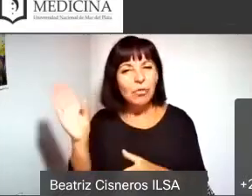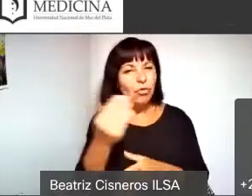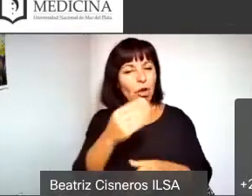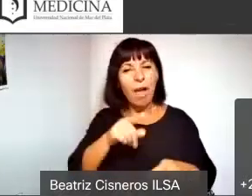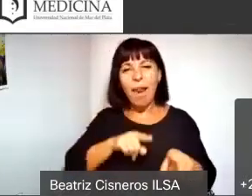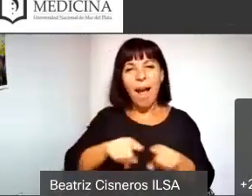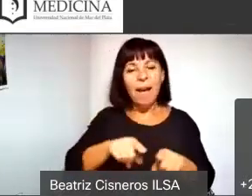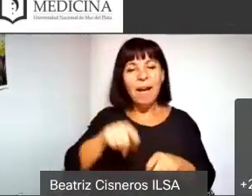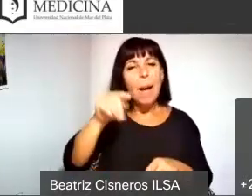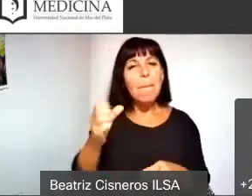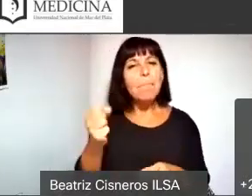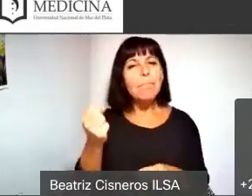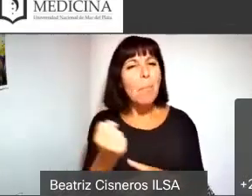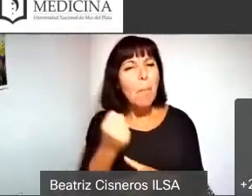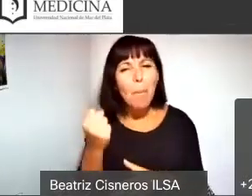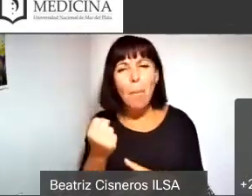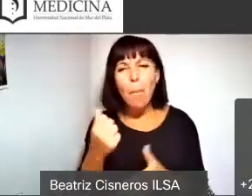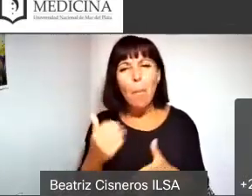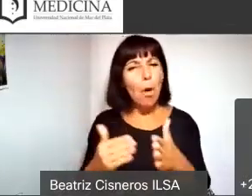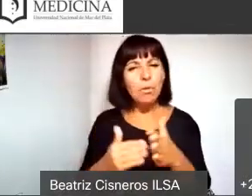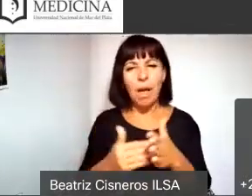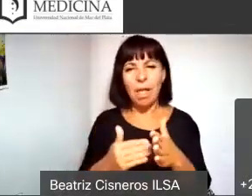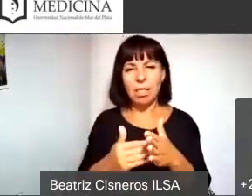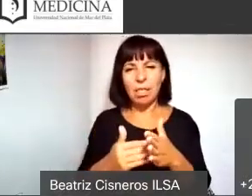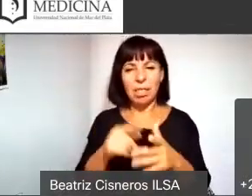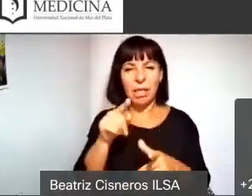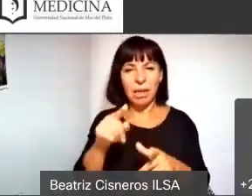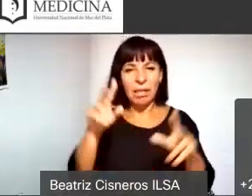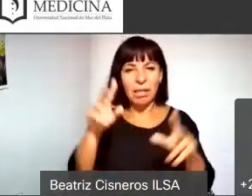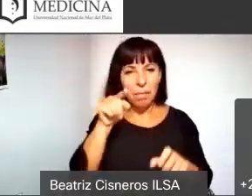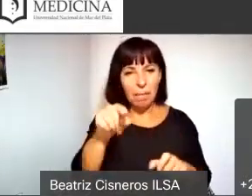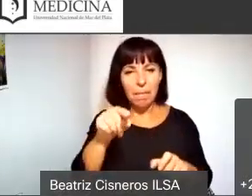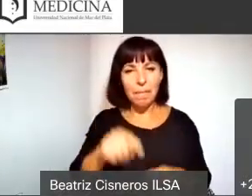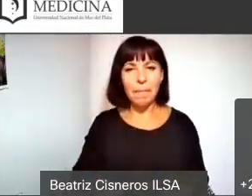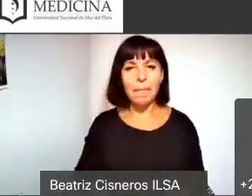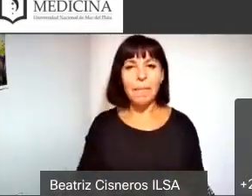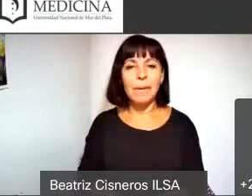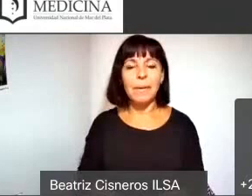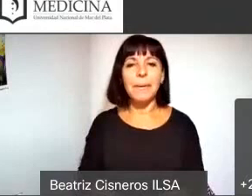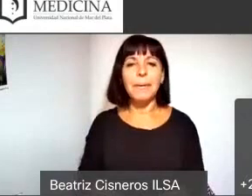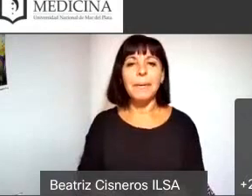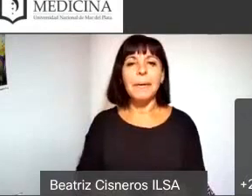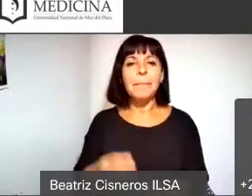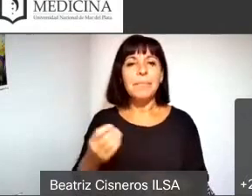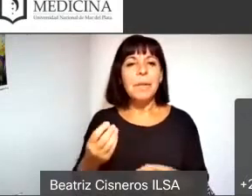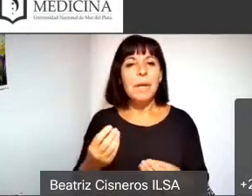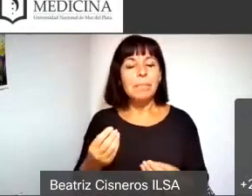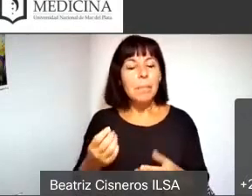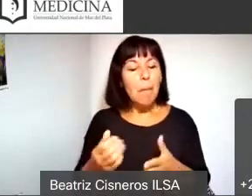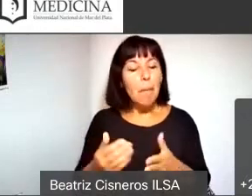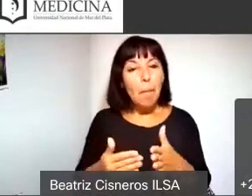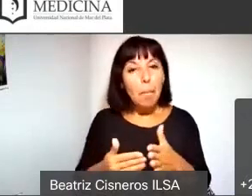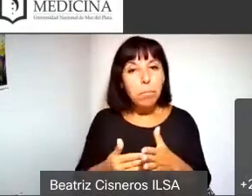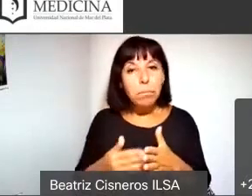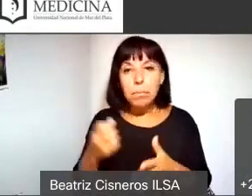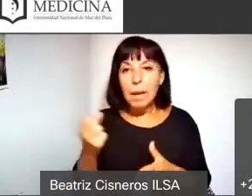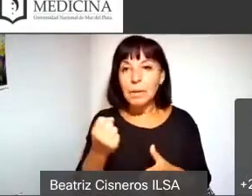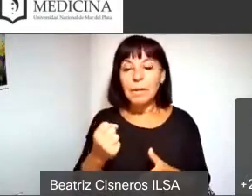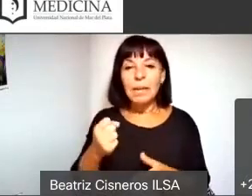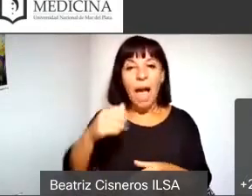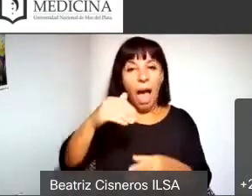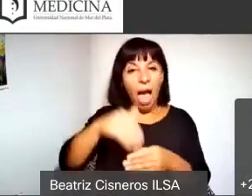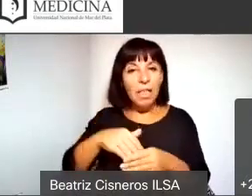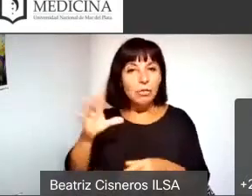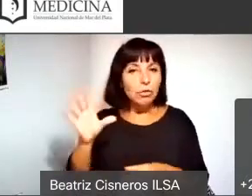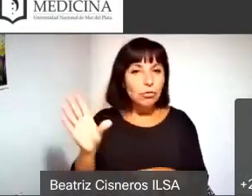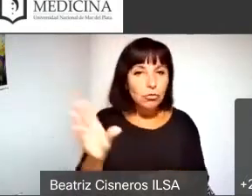muy importante lo que ocurre con la membrana plasmática, ¿sí? Y le vamos a dar mucha importancia porque está presente en todos los organismos. Vieron que lo